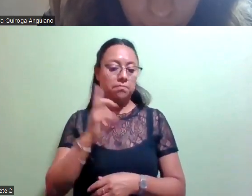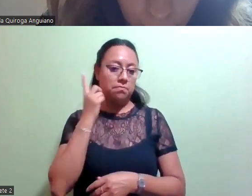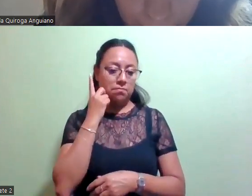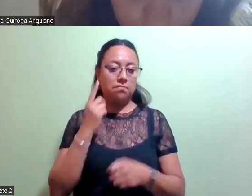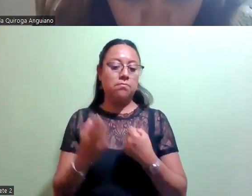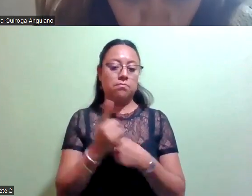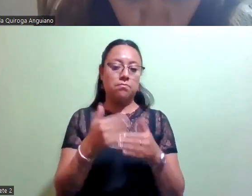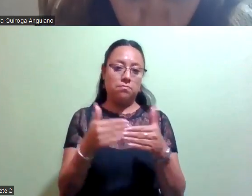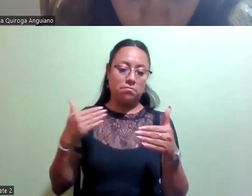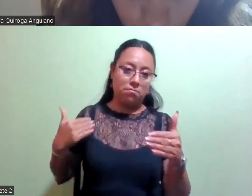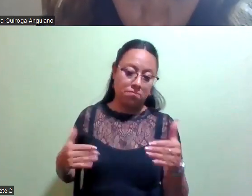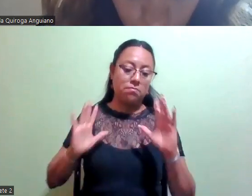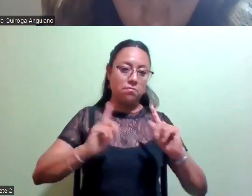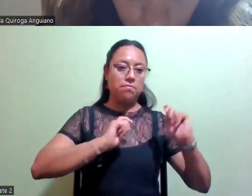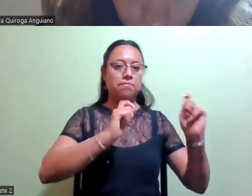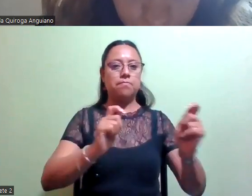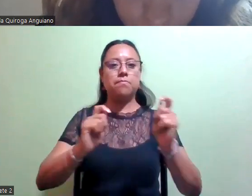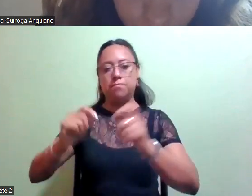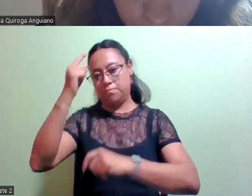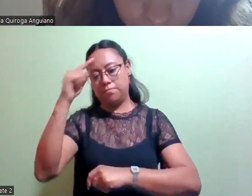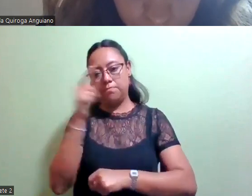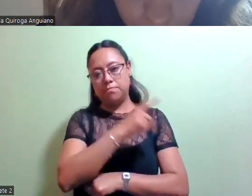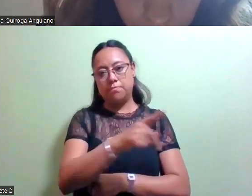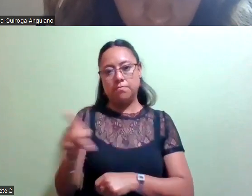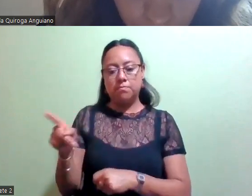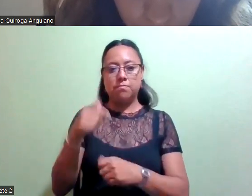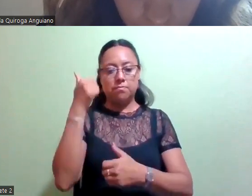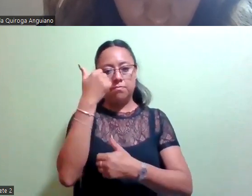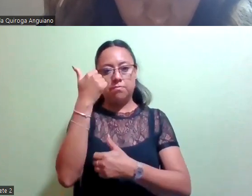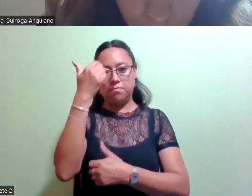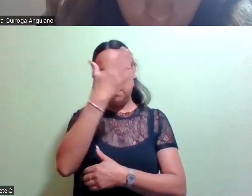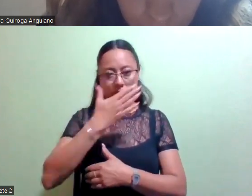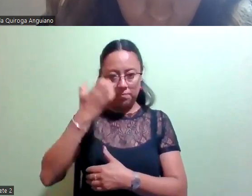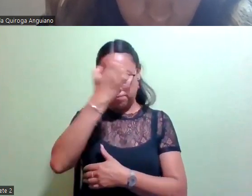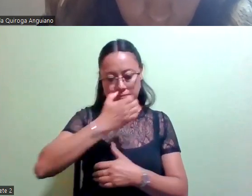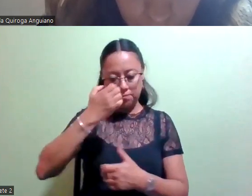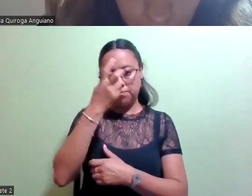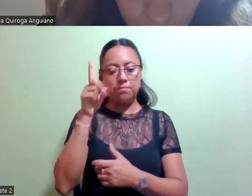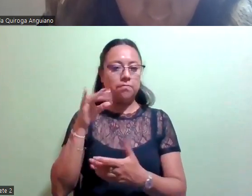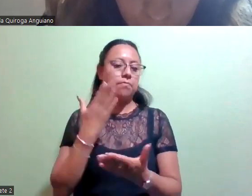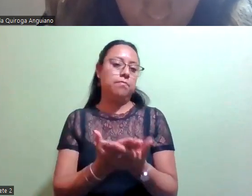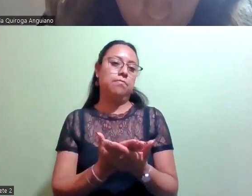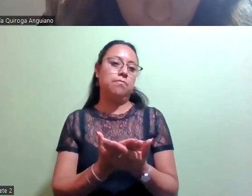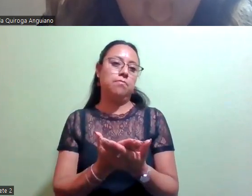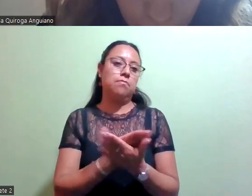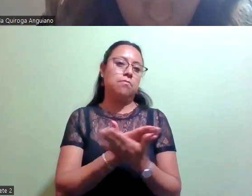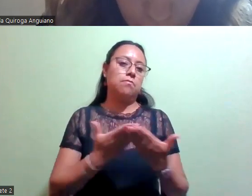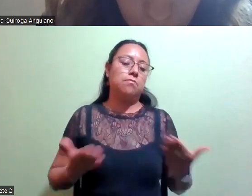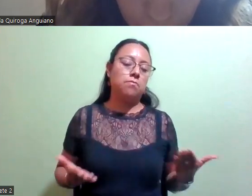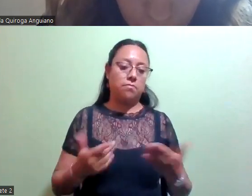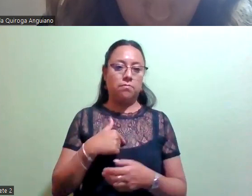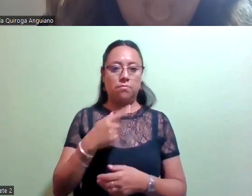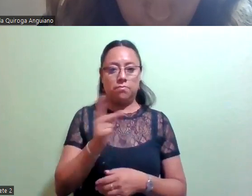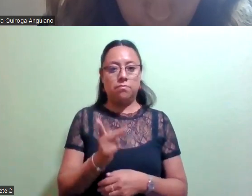con antelación se les hizo llegar para su estudio y análisis este dictamen, pregunto si alguien quisiera hacer el uso de la